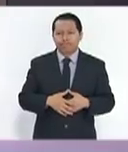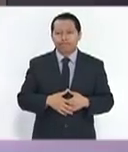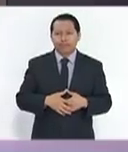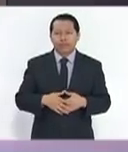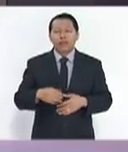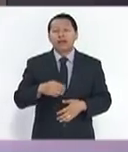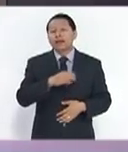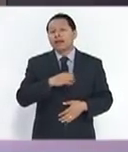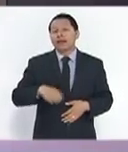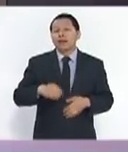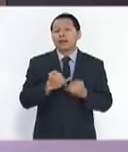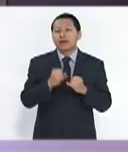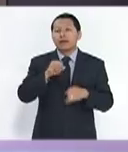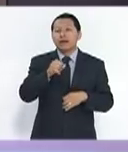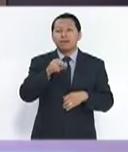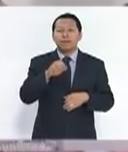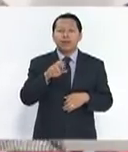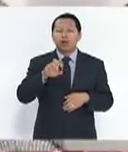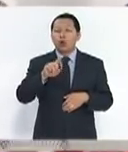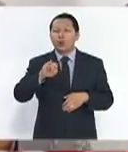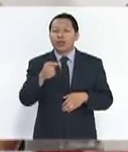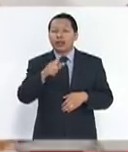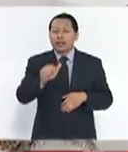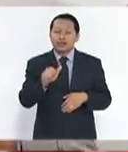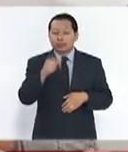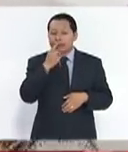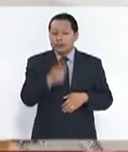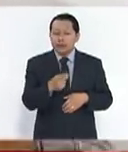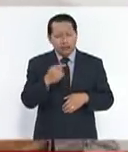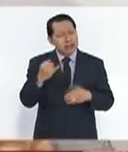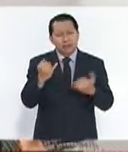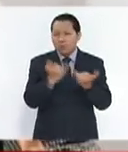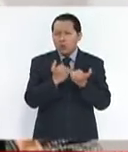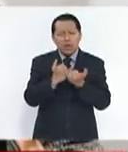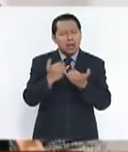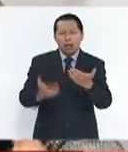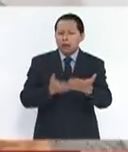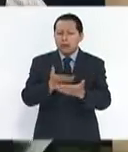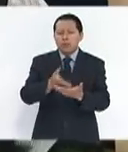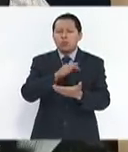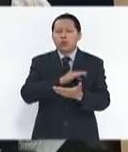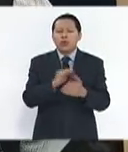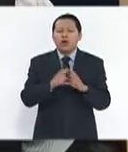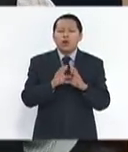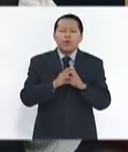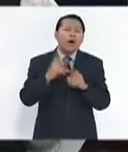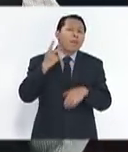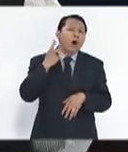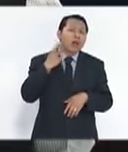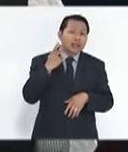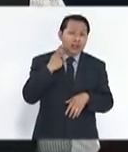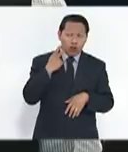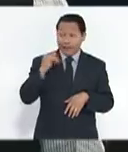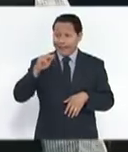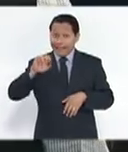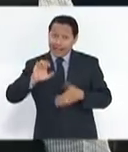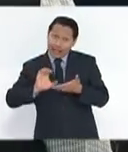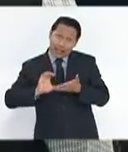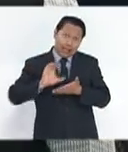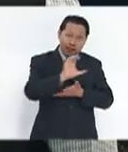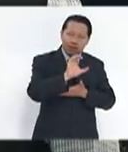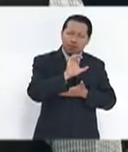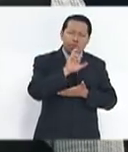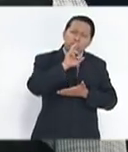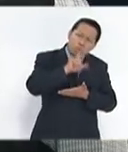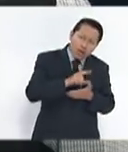El candidato independiente Jaime Rodríguez Calderón dijo que mantiene su propuesta para que los partidos regresen al dinero otorgado por el INE para las